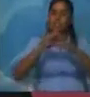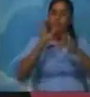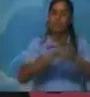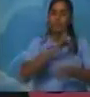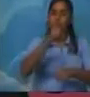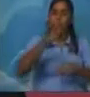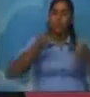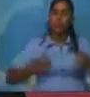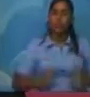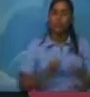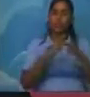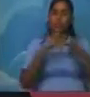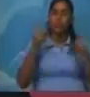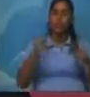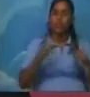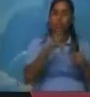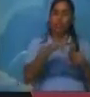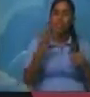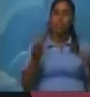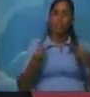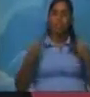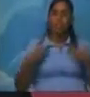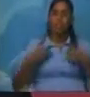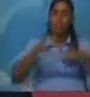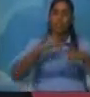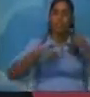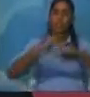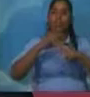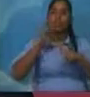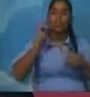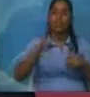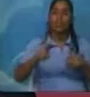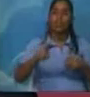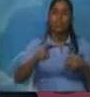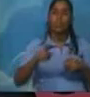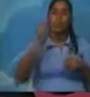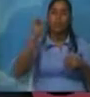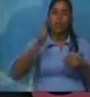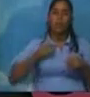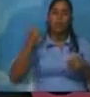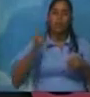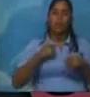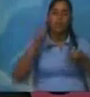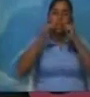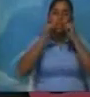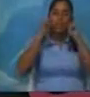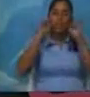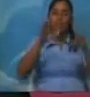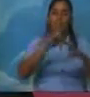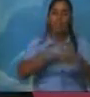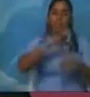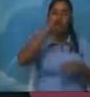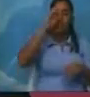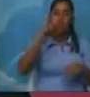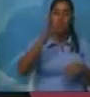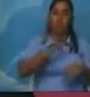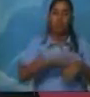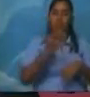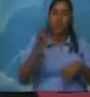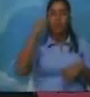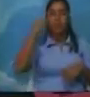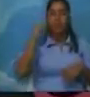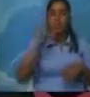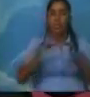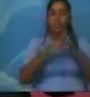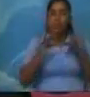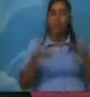hijos y la gente que viven a tu alrededor también aprovecharán la bendición de Dios porque para